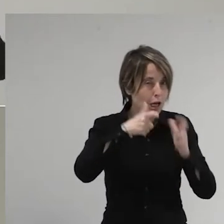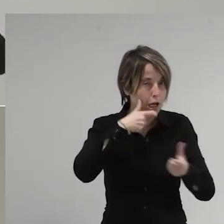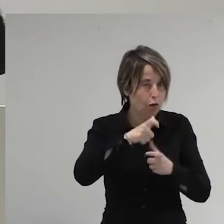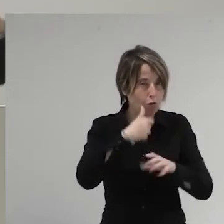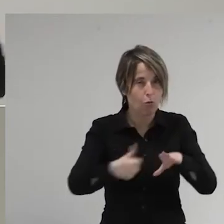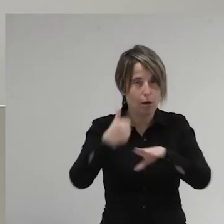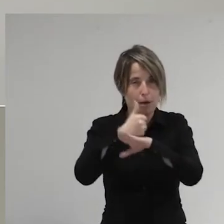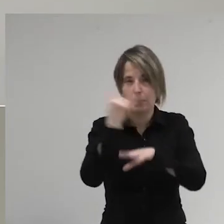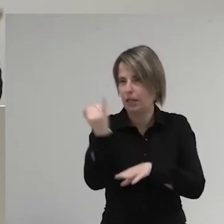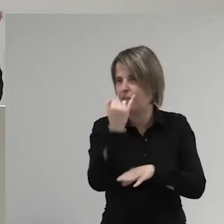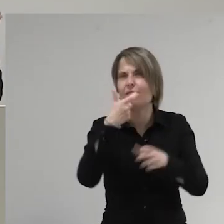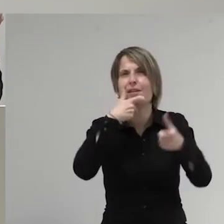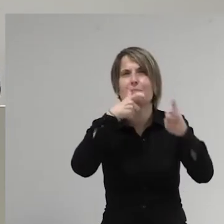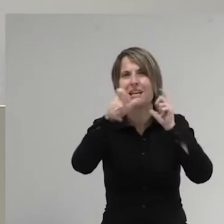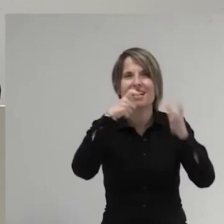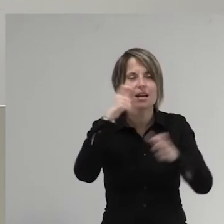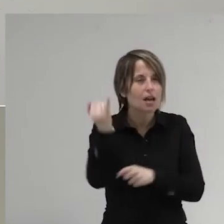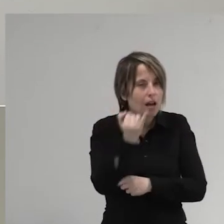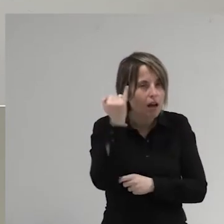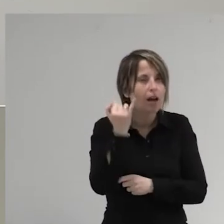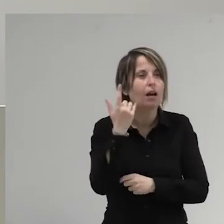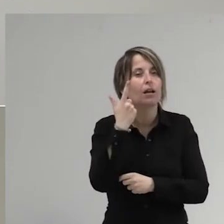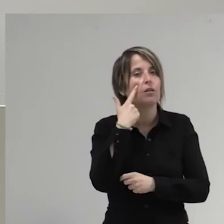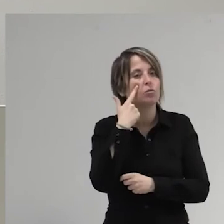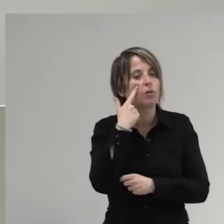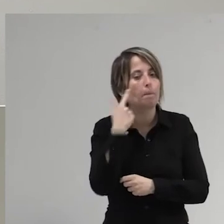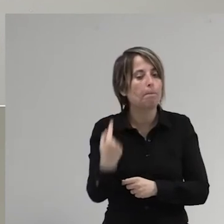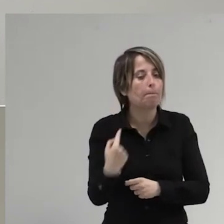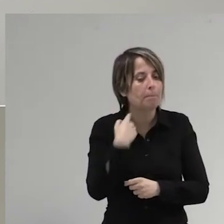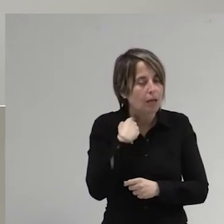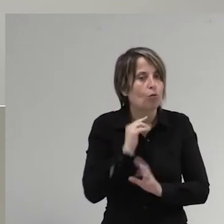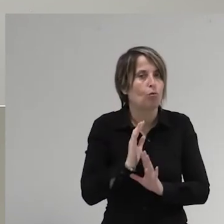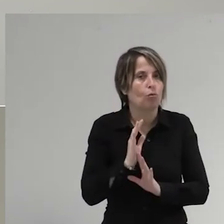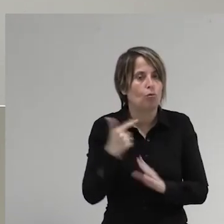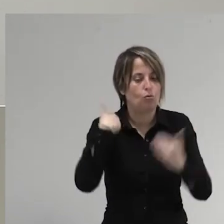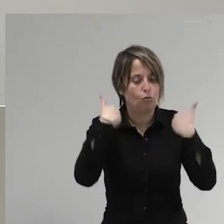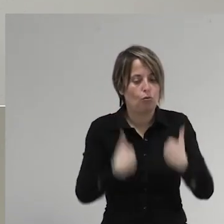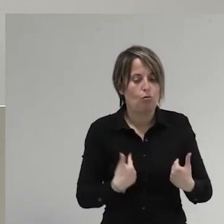o a mi jefe o a lo que sea, pierdo la posibilidad, o sea,